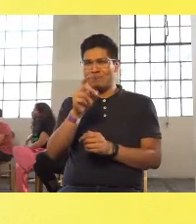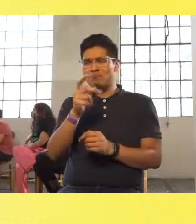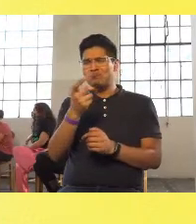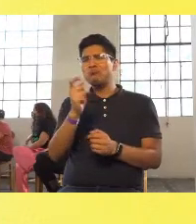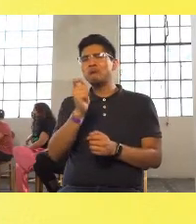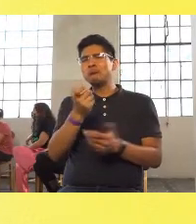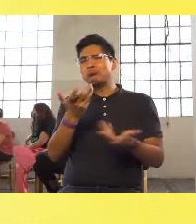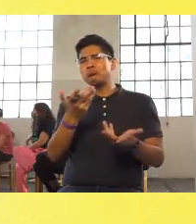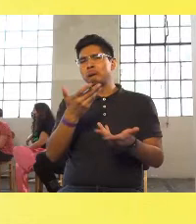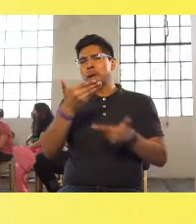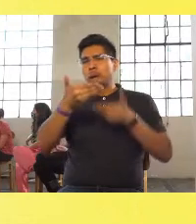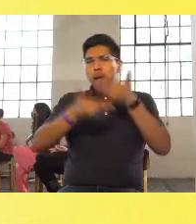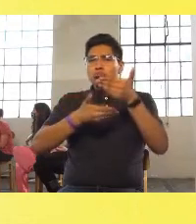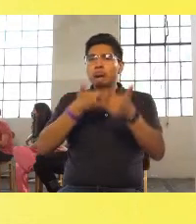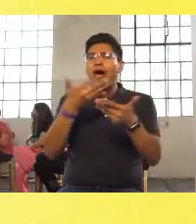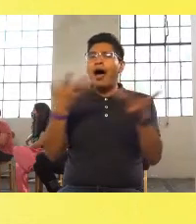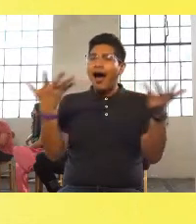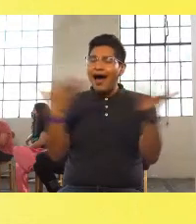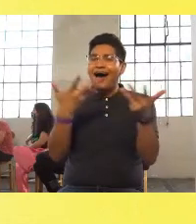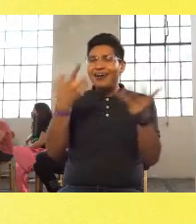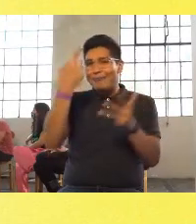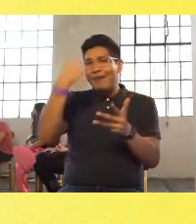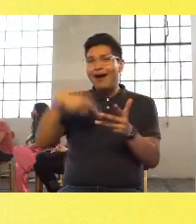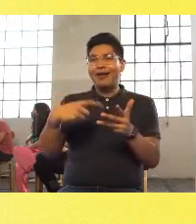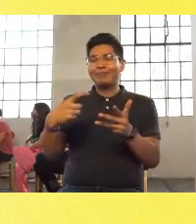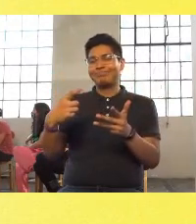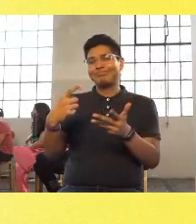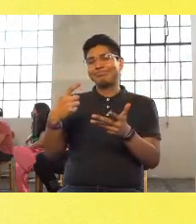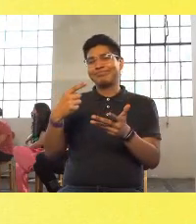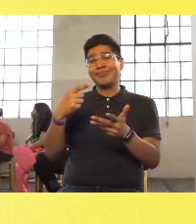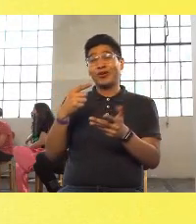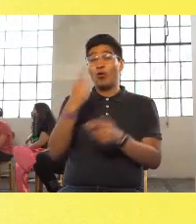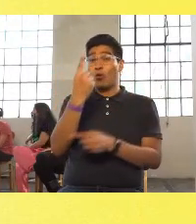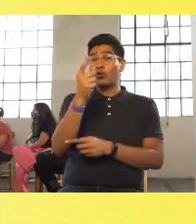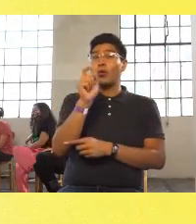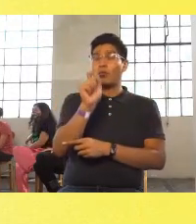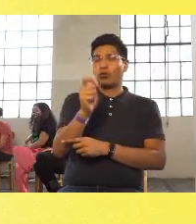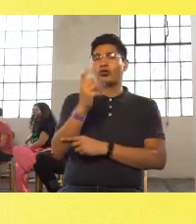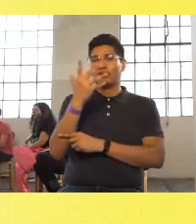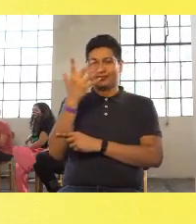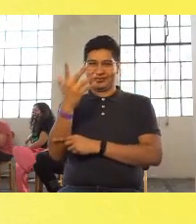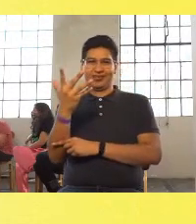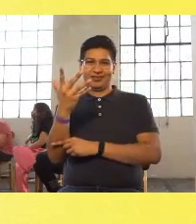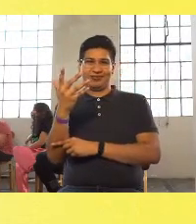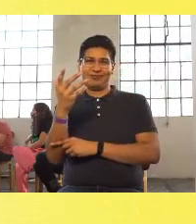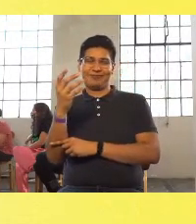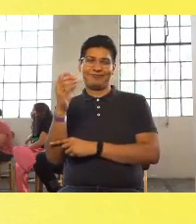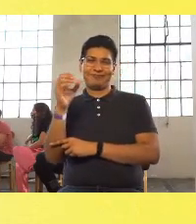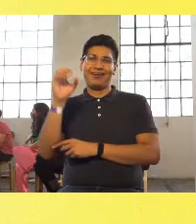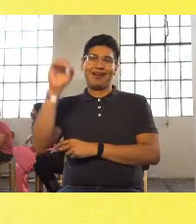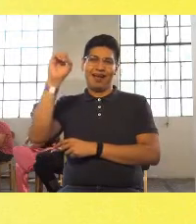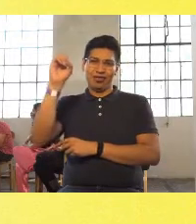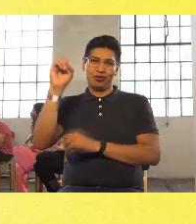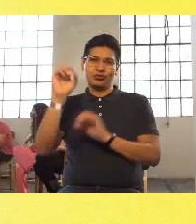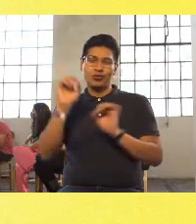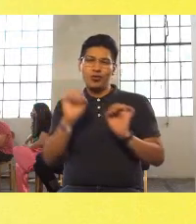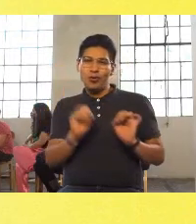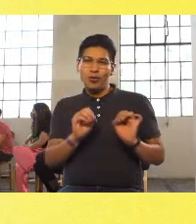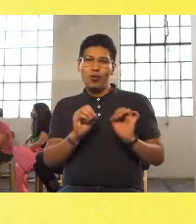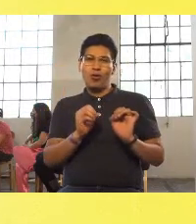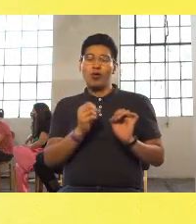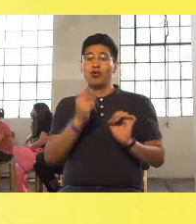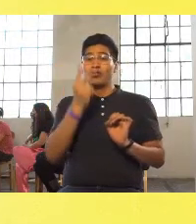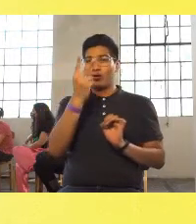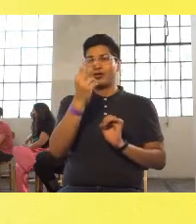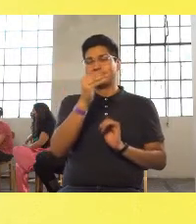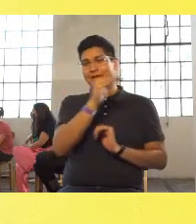un poquito mayores para lograr la meta del 1.5 grados, ¿no? Y de la 2.5 toneladas de